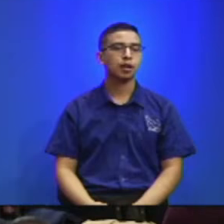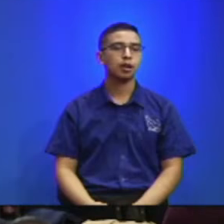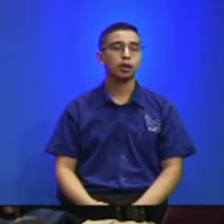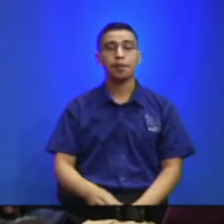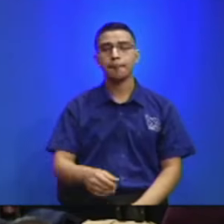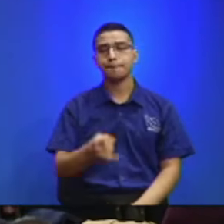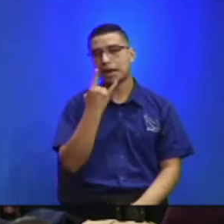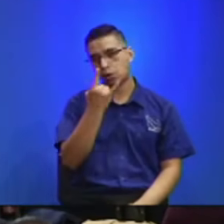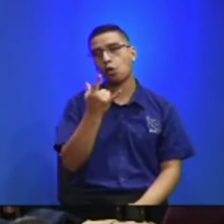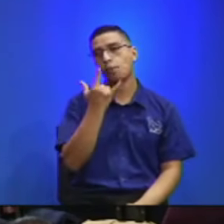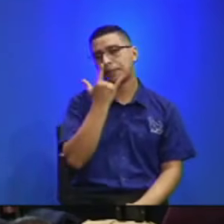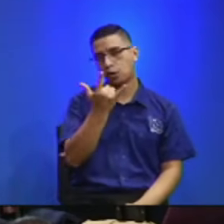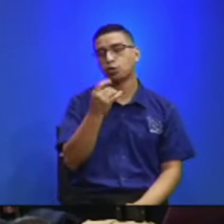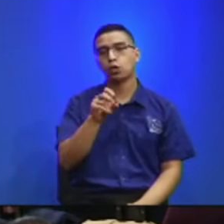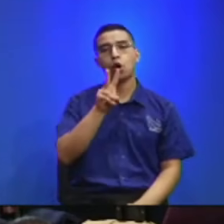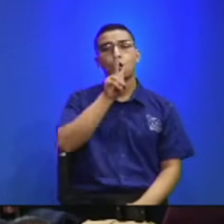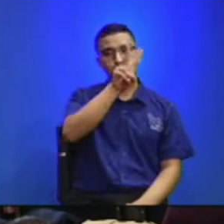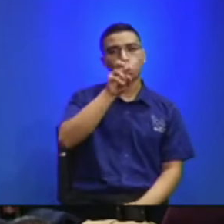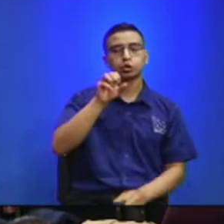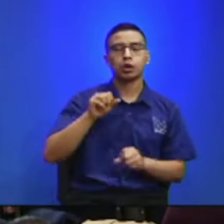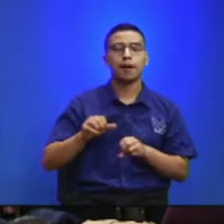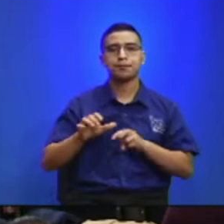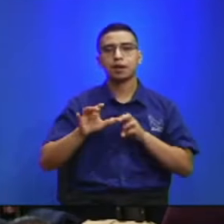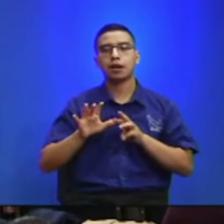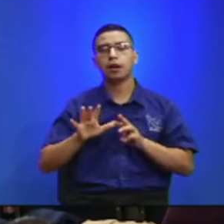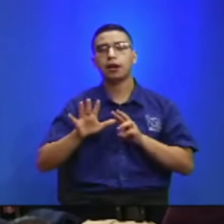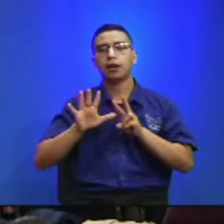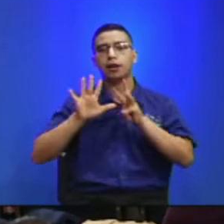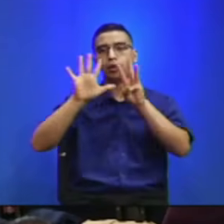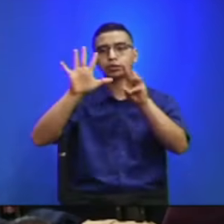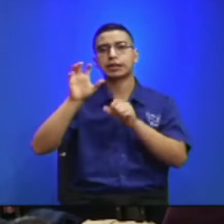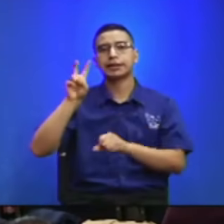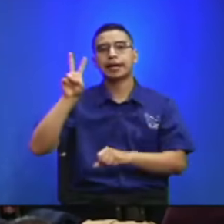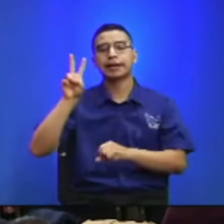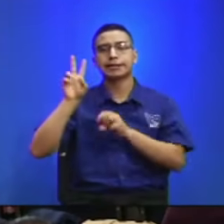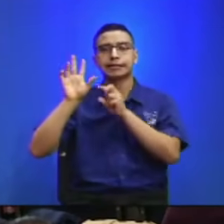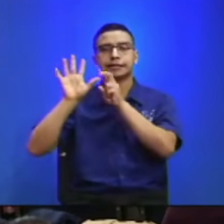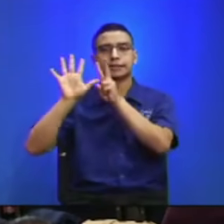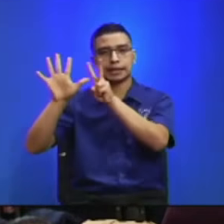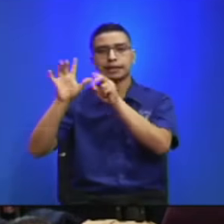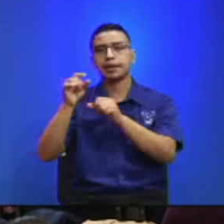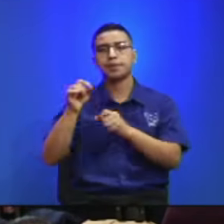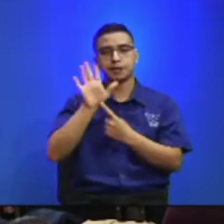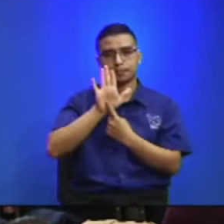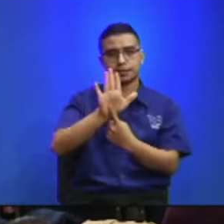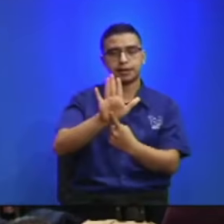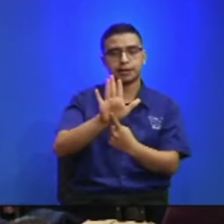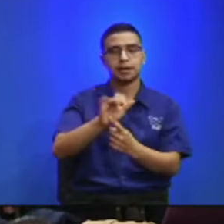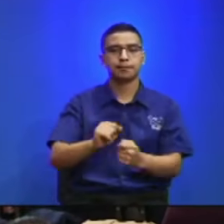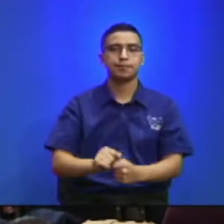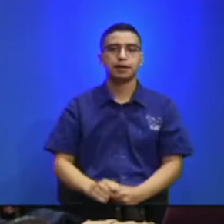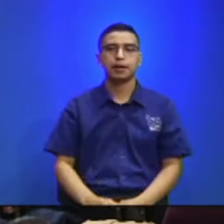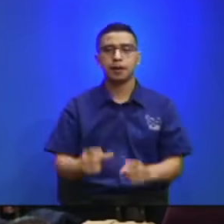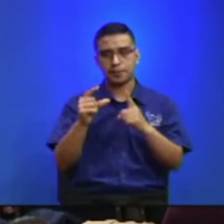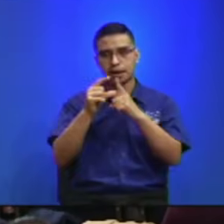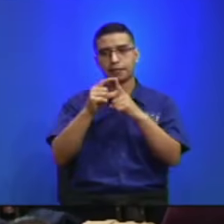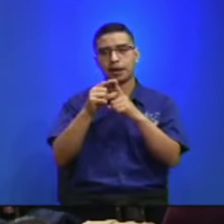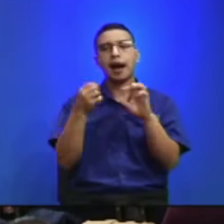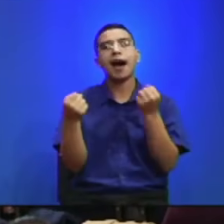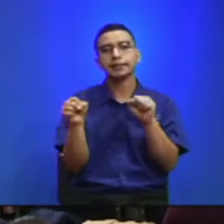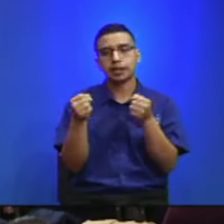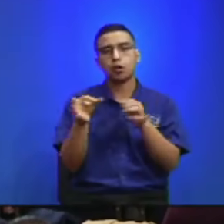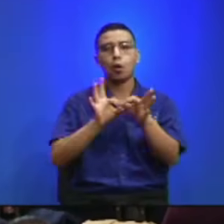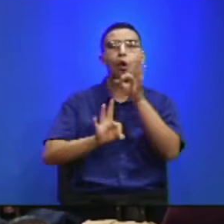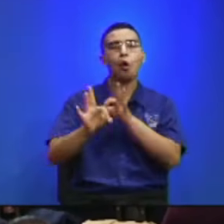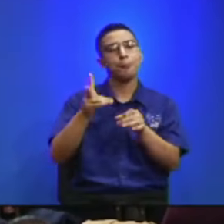287 gracias aparece un montón de veces y cada vez que aparece está en